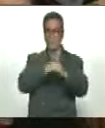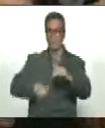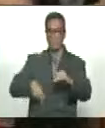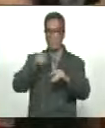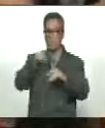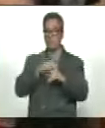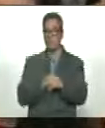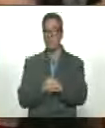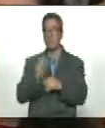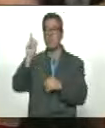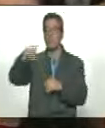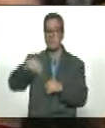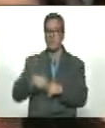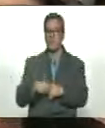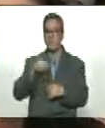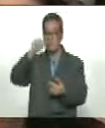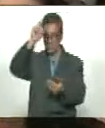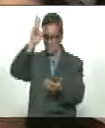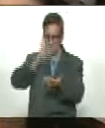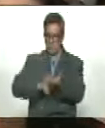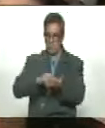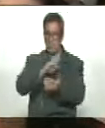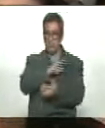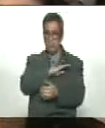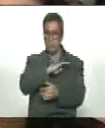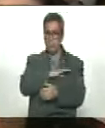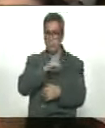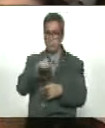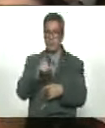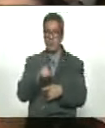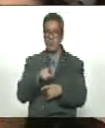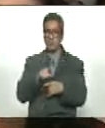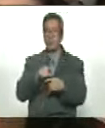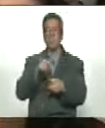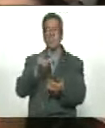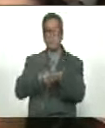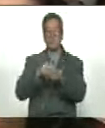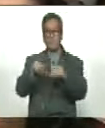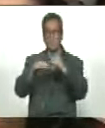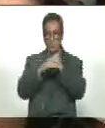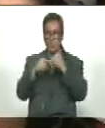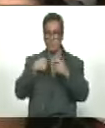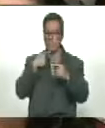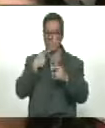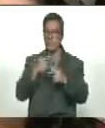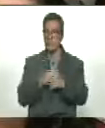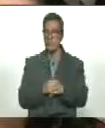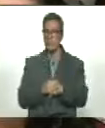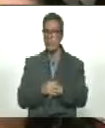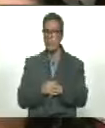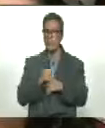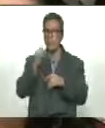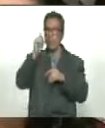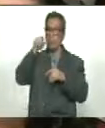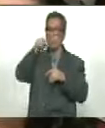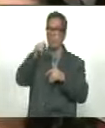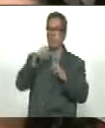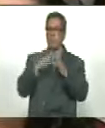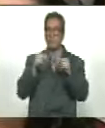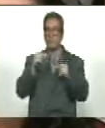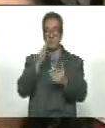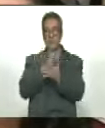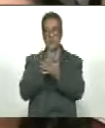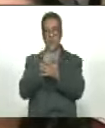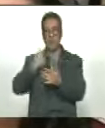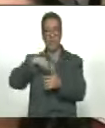la cual también ratifico mi conformidad con su exposición, impactada en la cotidianidad